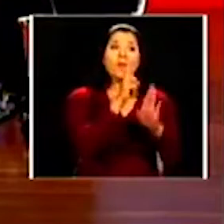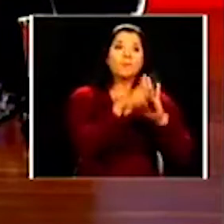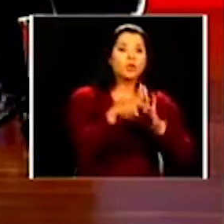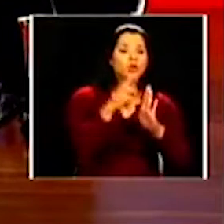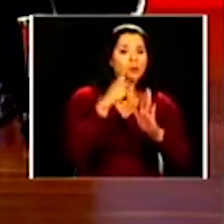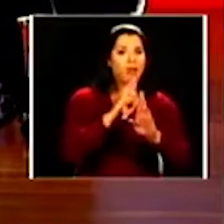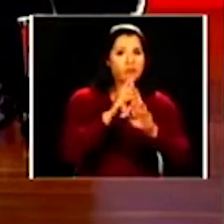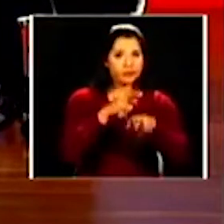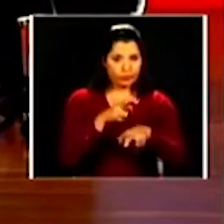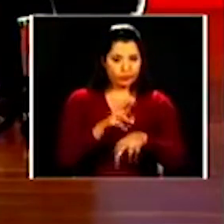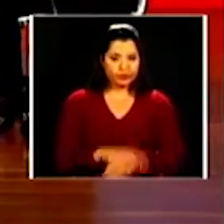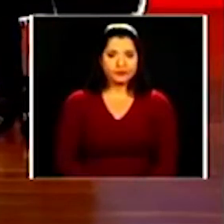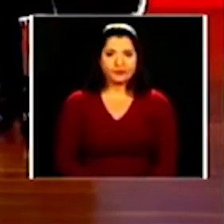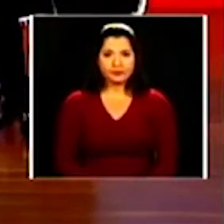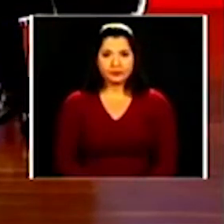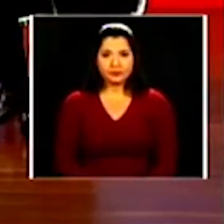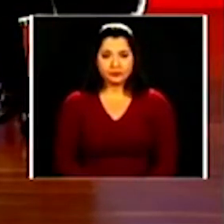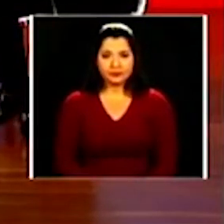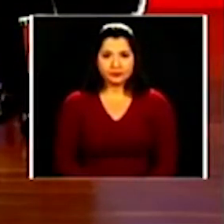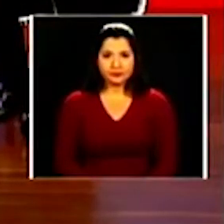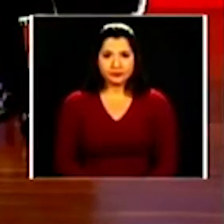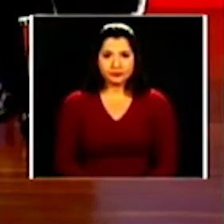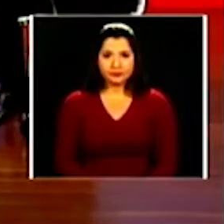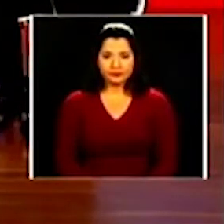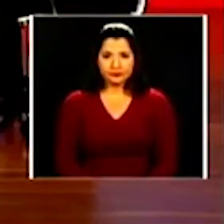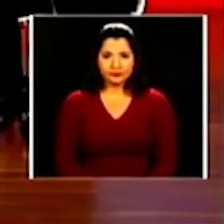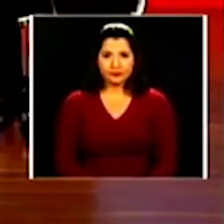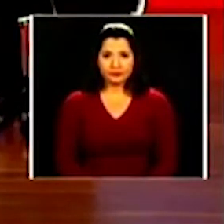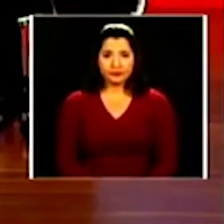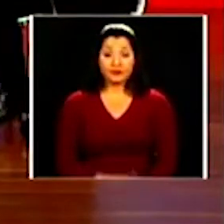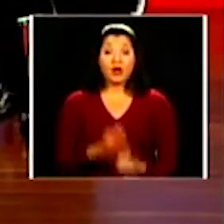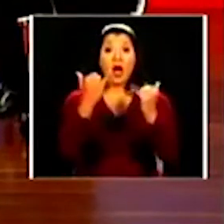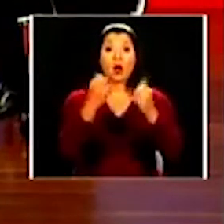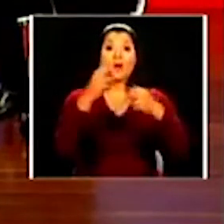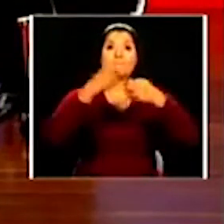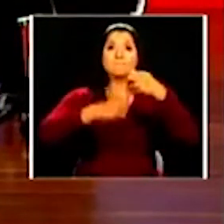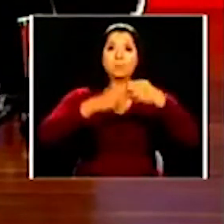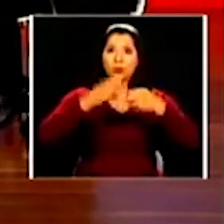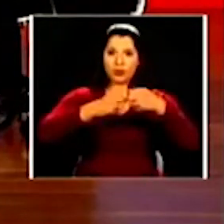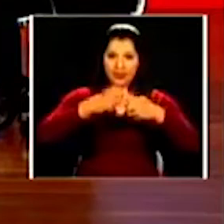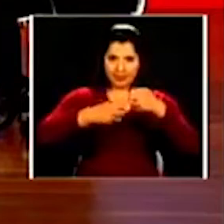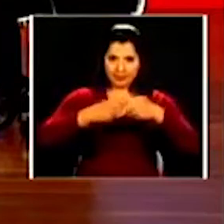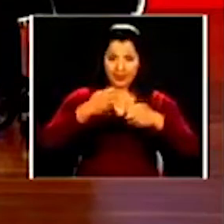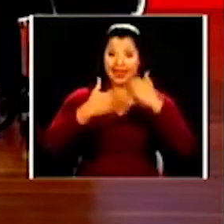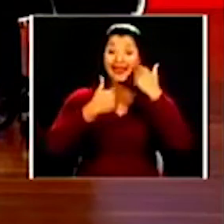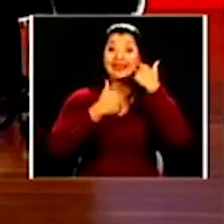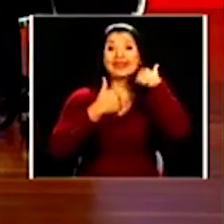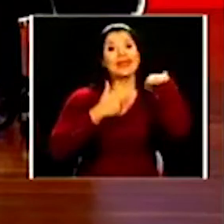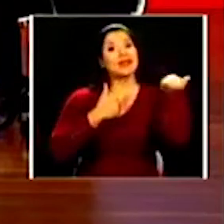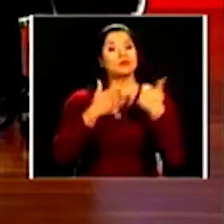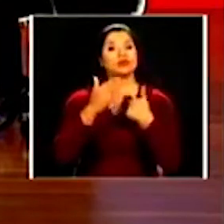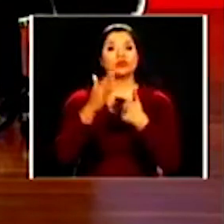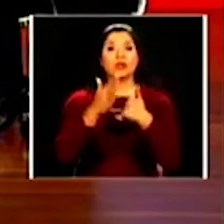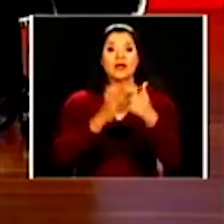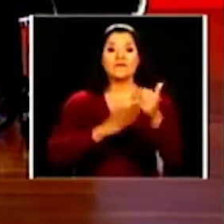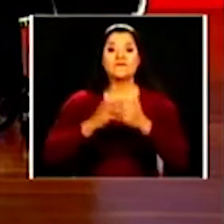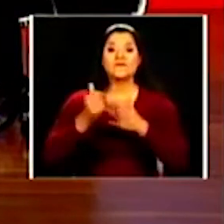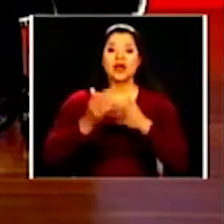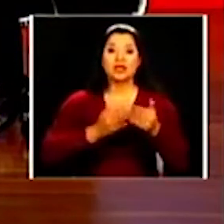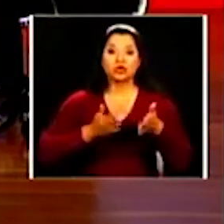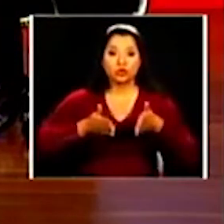responder. En la lista de problemáticas ahora tenemos a la infraestructura y la